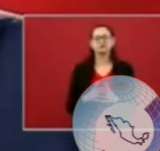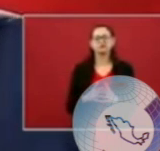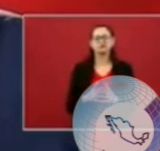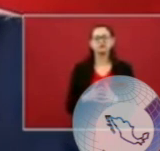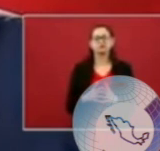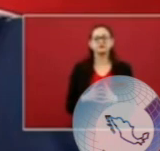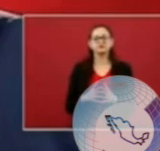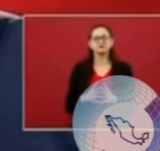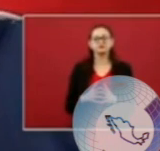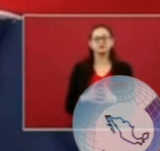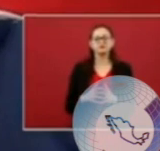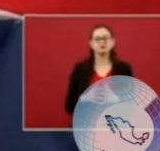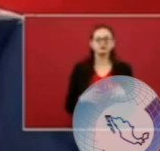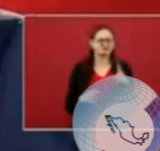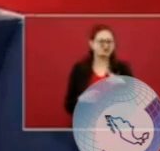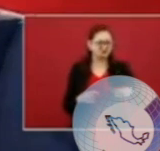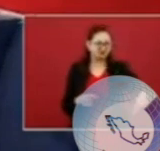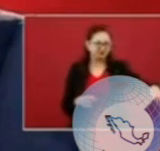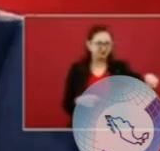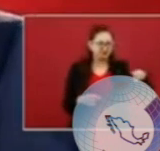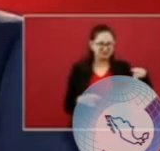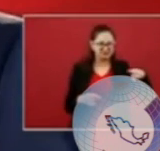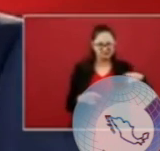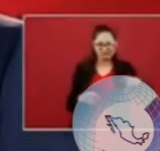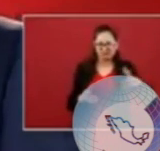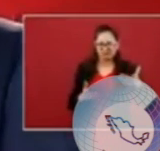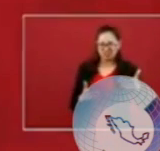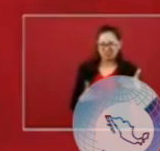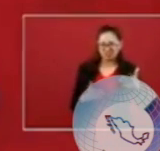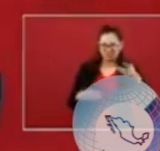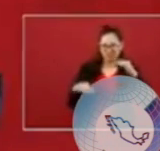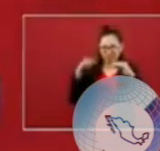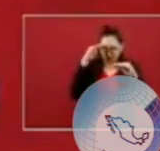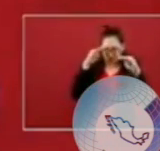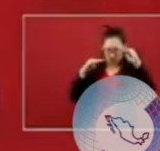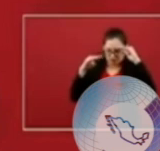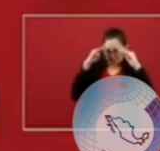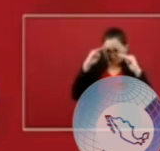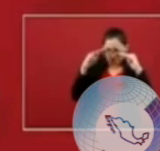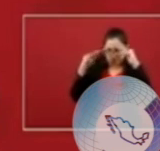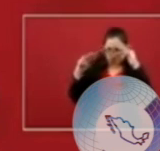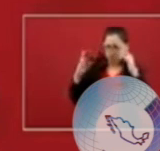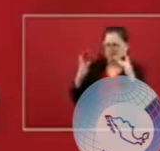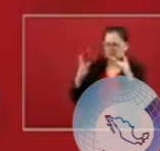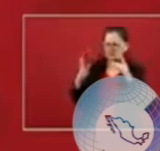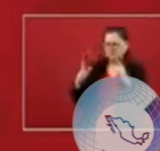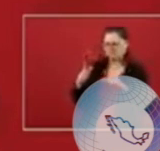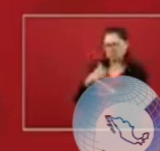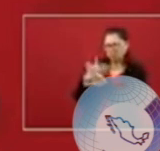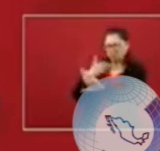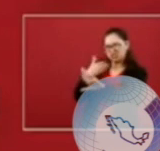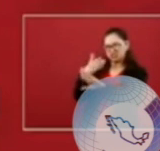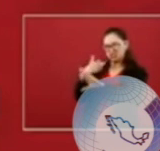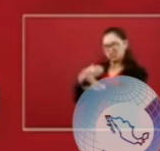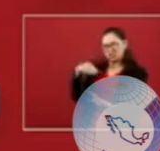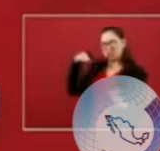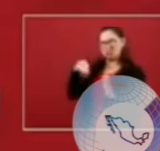lograron su propósito quienes pensaban que nos iban a desestabilizar.